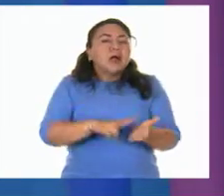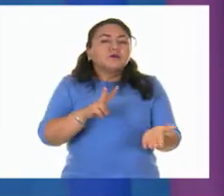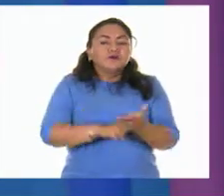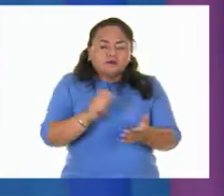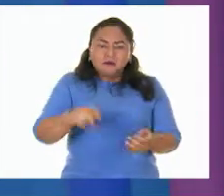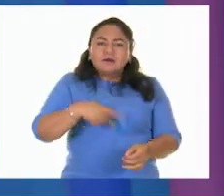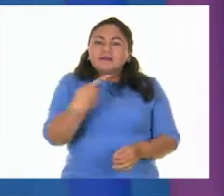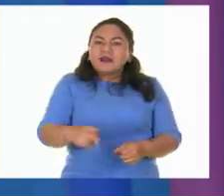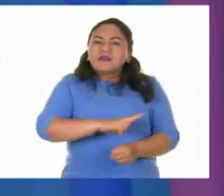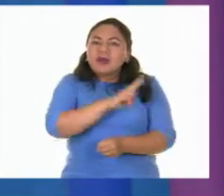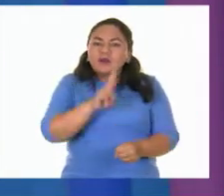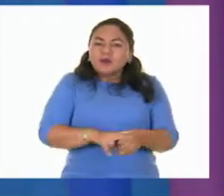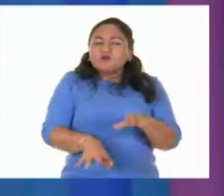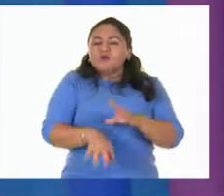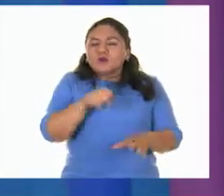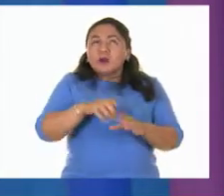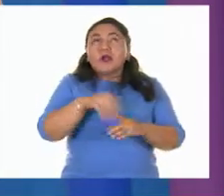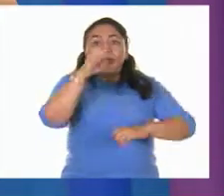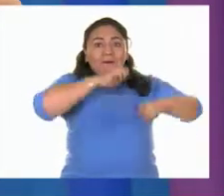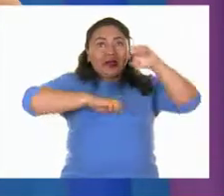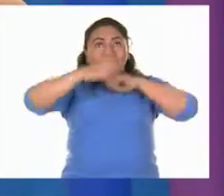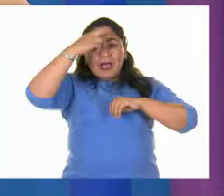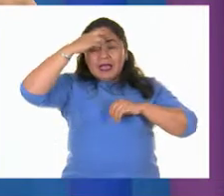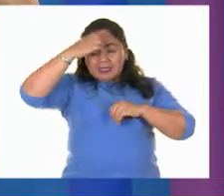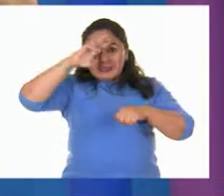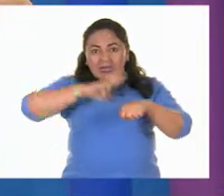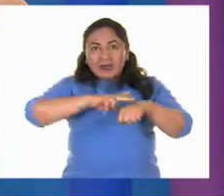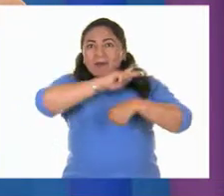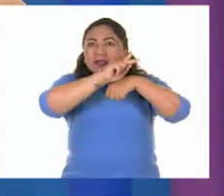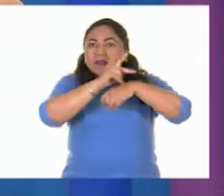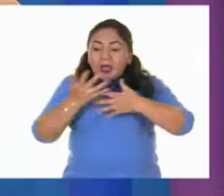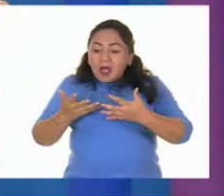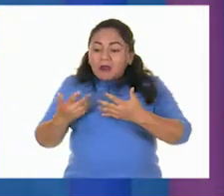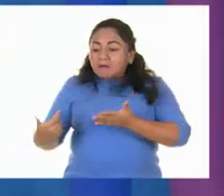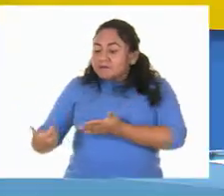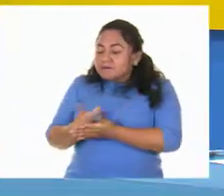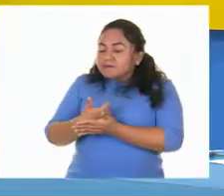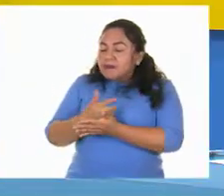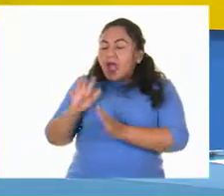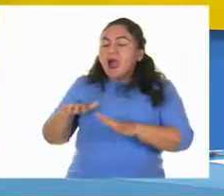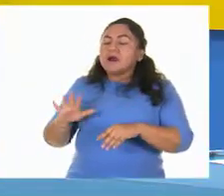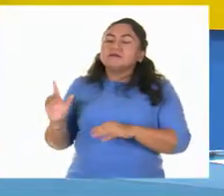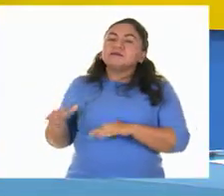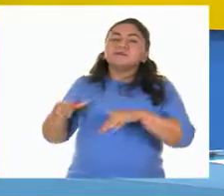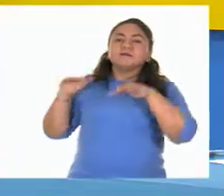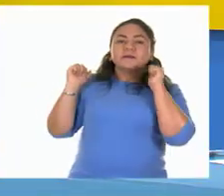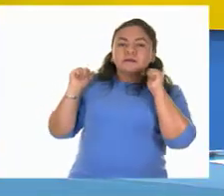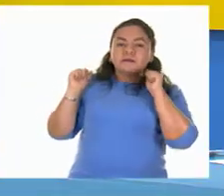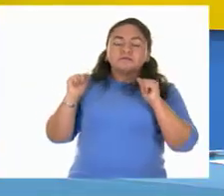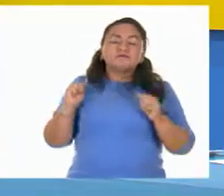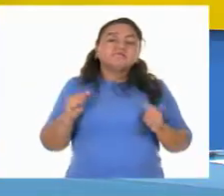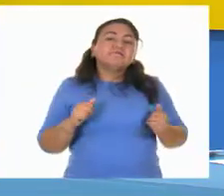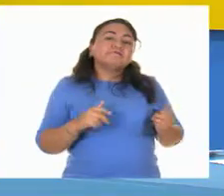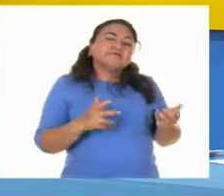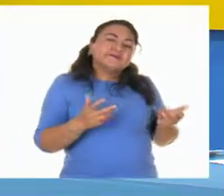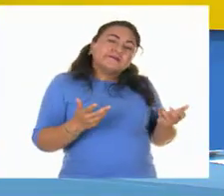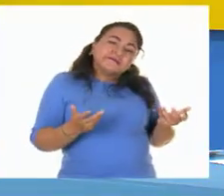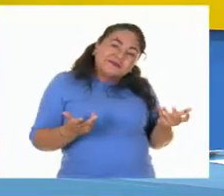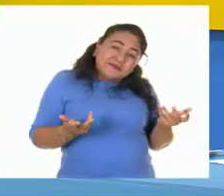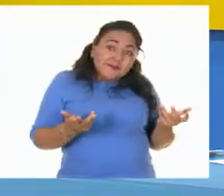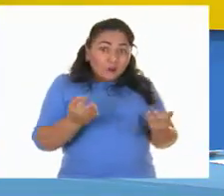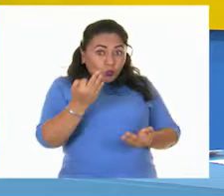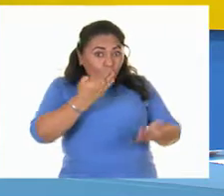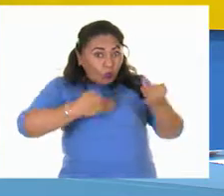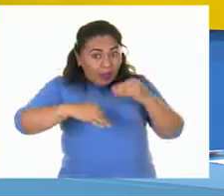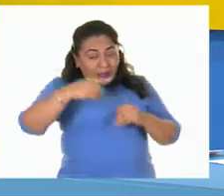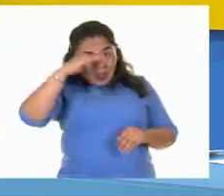recursos. Y las empresas extranjeras tuvieron su indemnización y se retiraron. Ay, pues me temo decirte, Jenny, que no todo